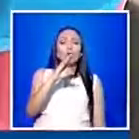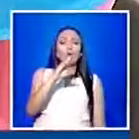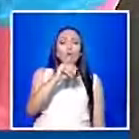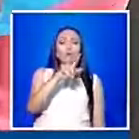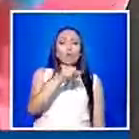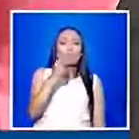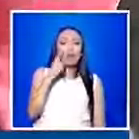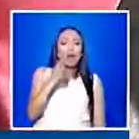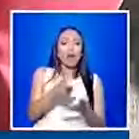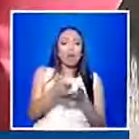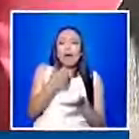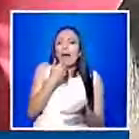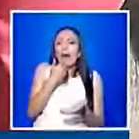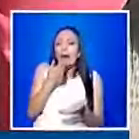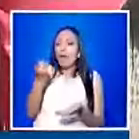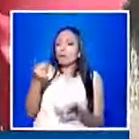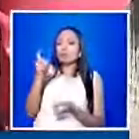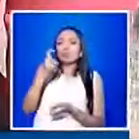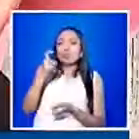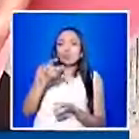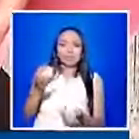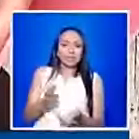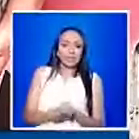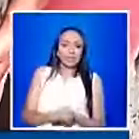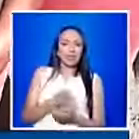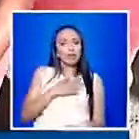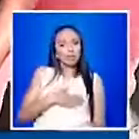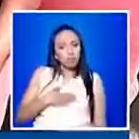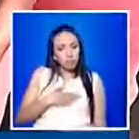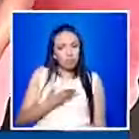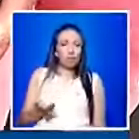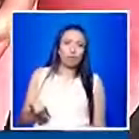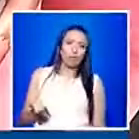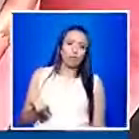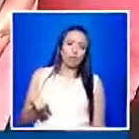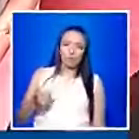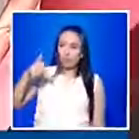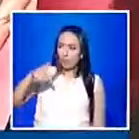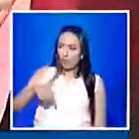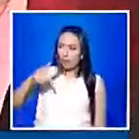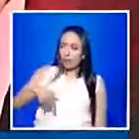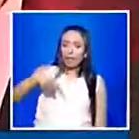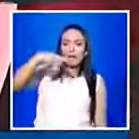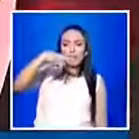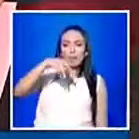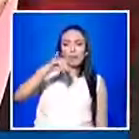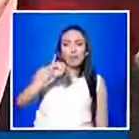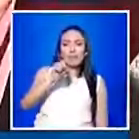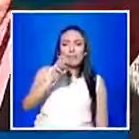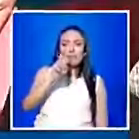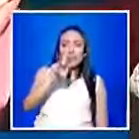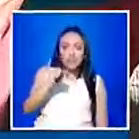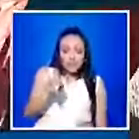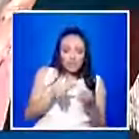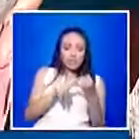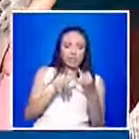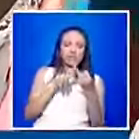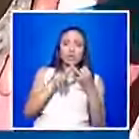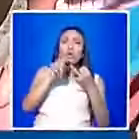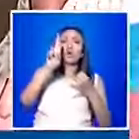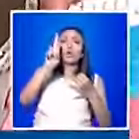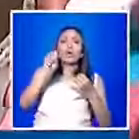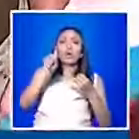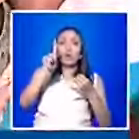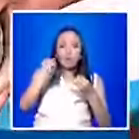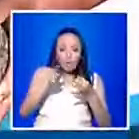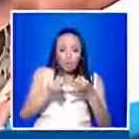en algo y cubrir algo de las necesidades. Por favor, La Paz de Pizuliti, Winza, La Roldós, Plantecho, los vecinos